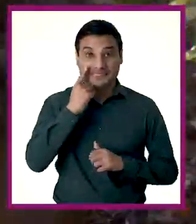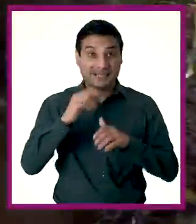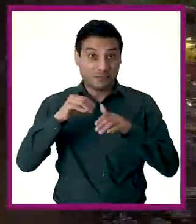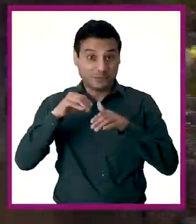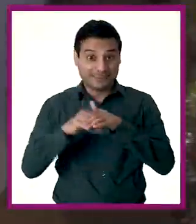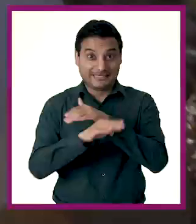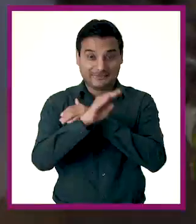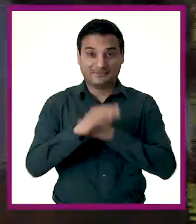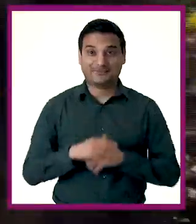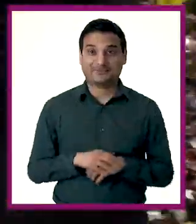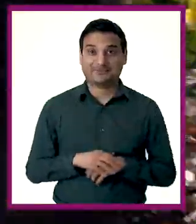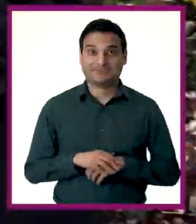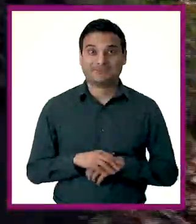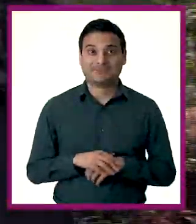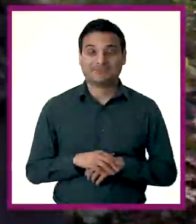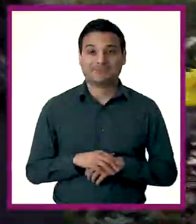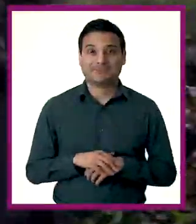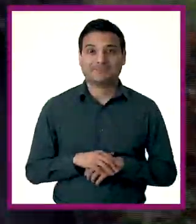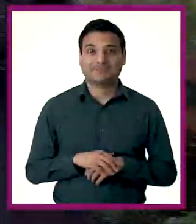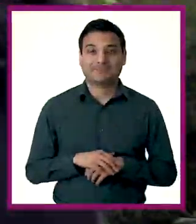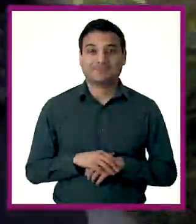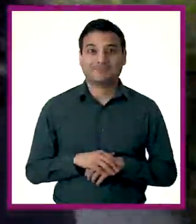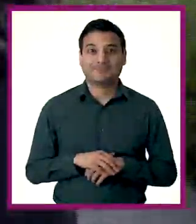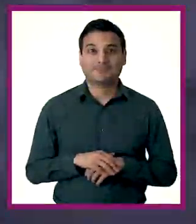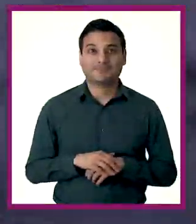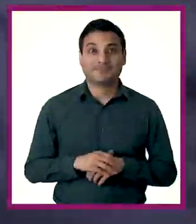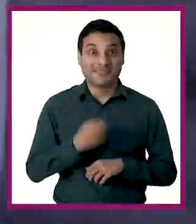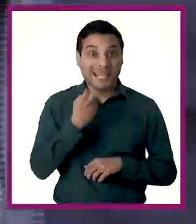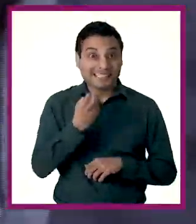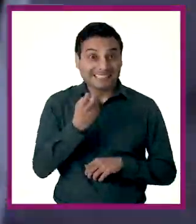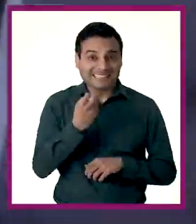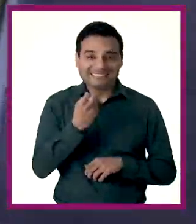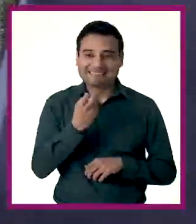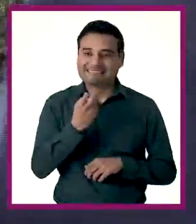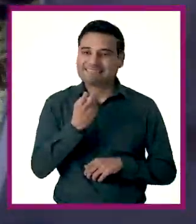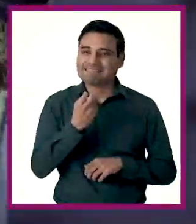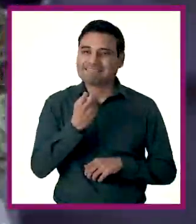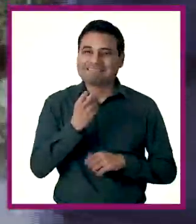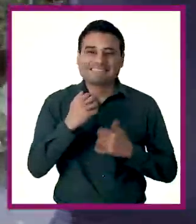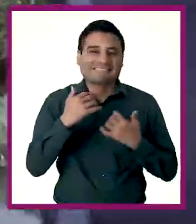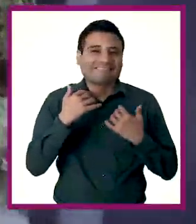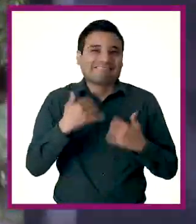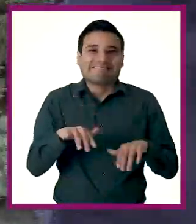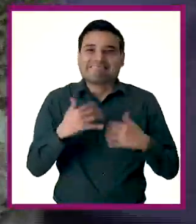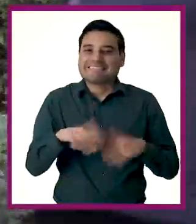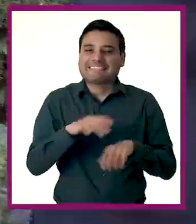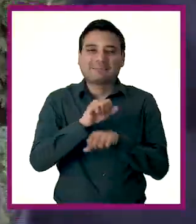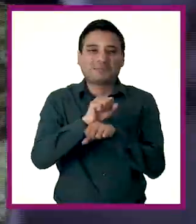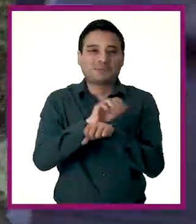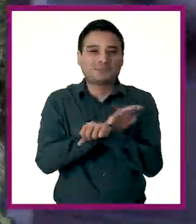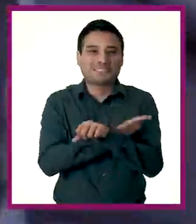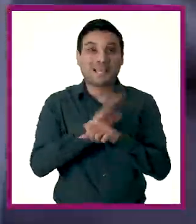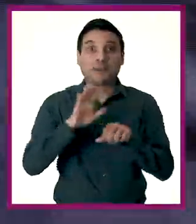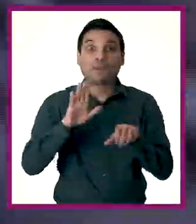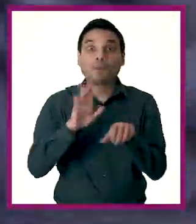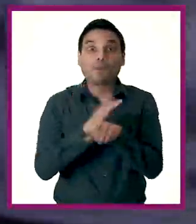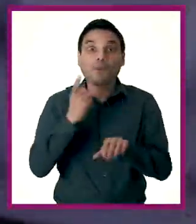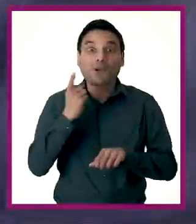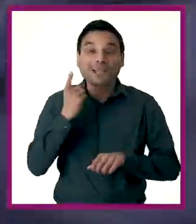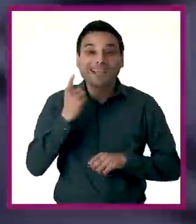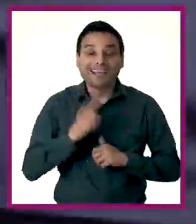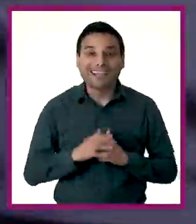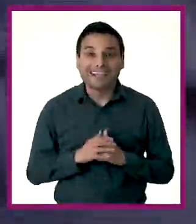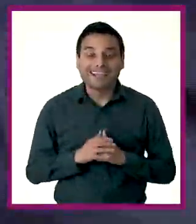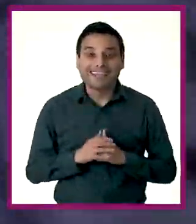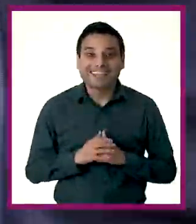Vamos a entrar aquí a la izquierda para ir al Sunken Garden. Esta es una de mis partes más emocionantes. Sí.